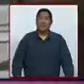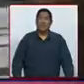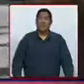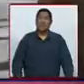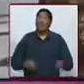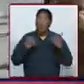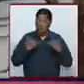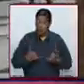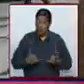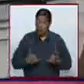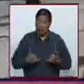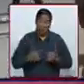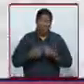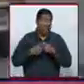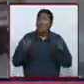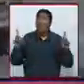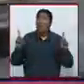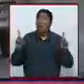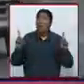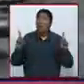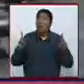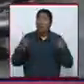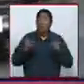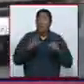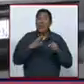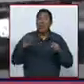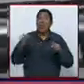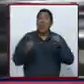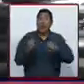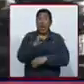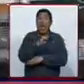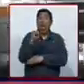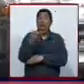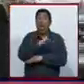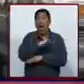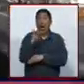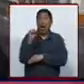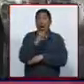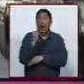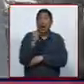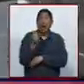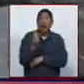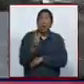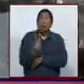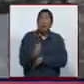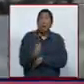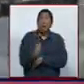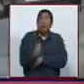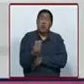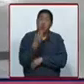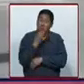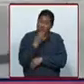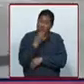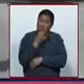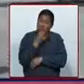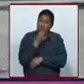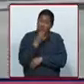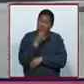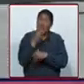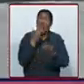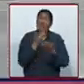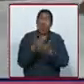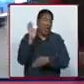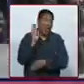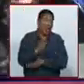Bueno, es una jornada totalmente distinta, hasta en el tránsito vehicular. Y es incluso para ellos. Sargento,